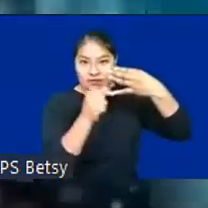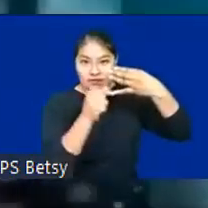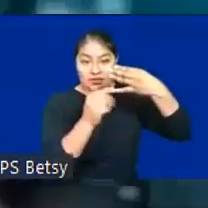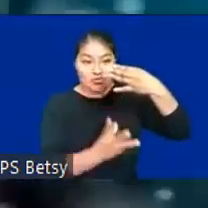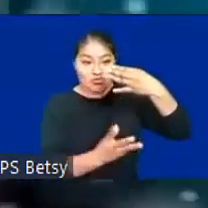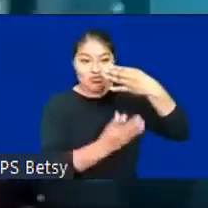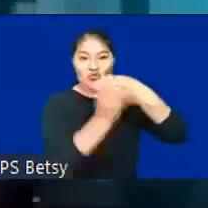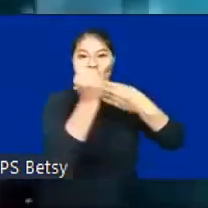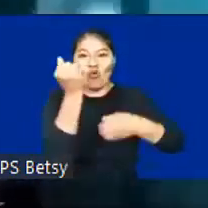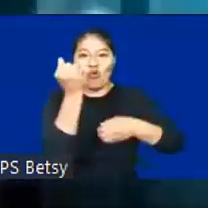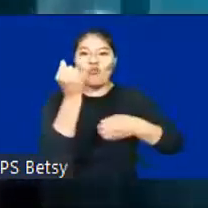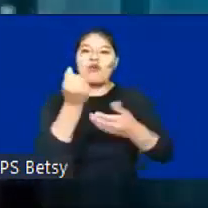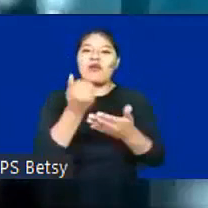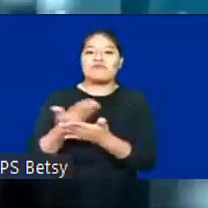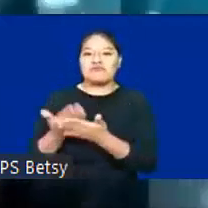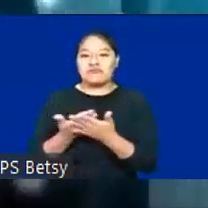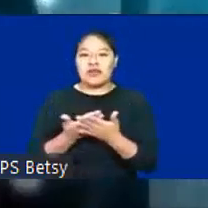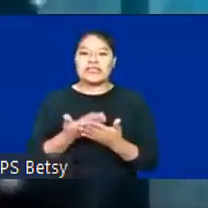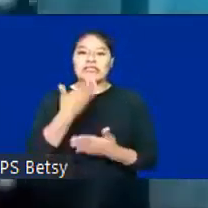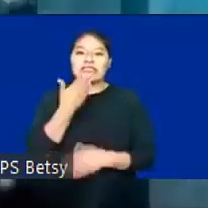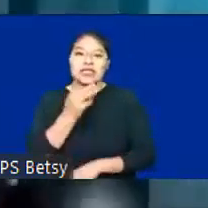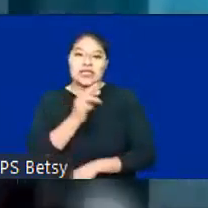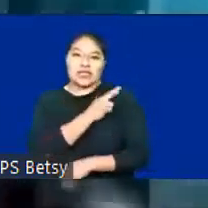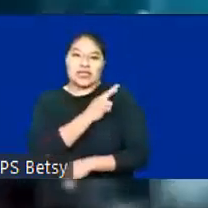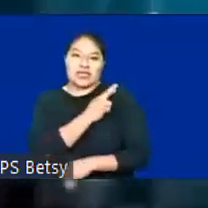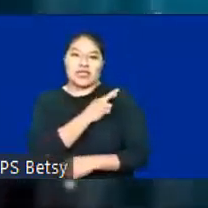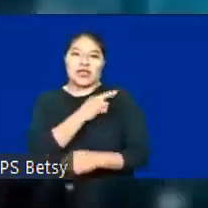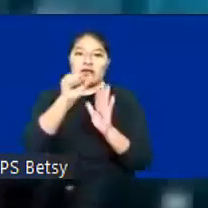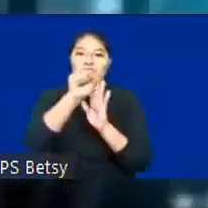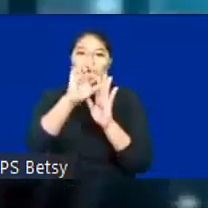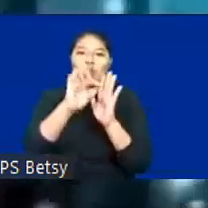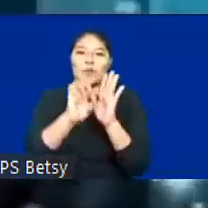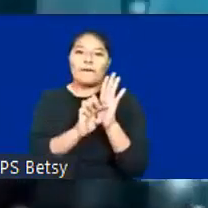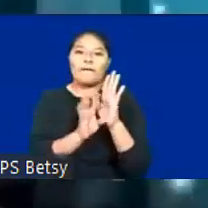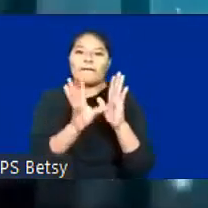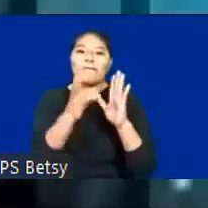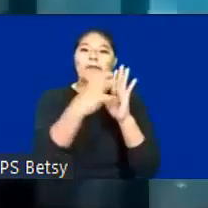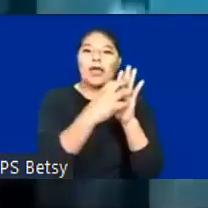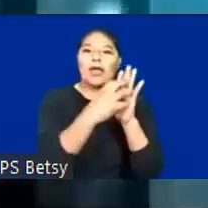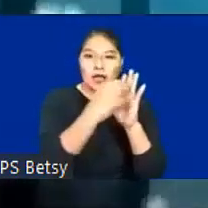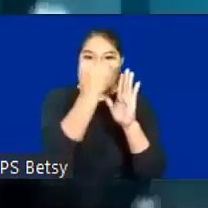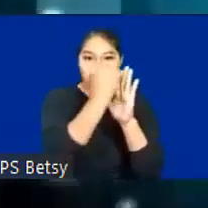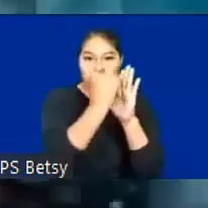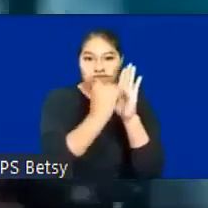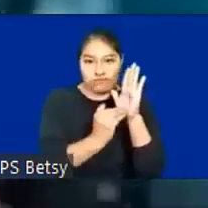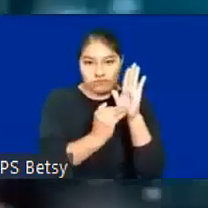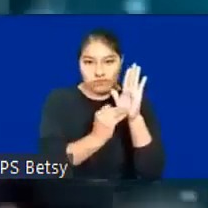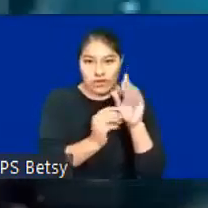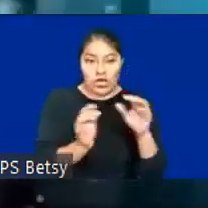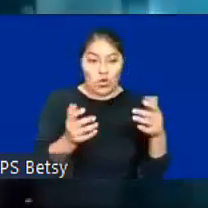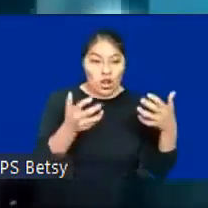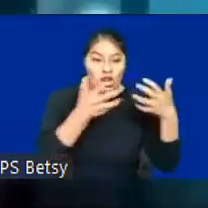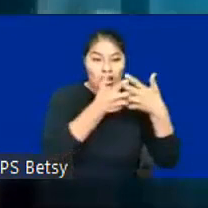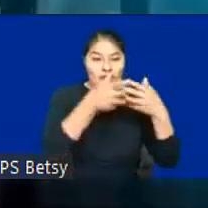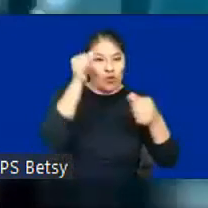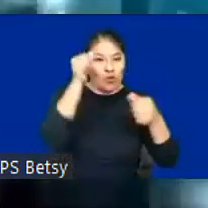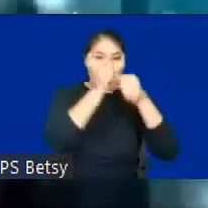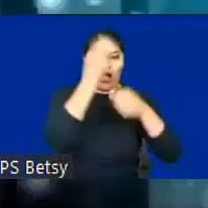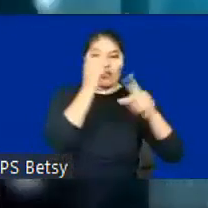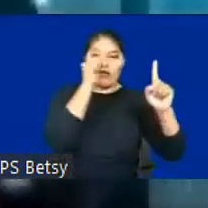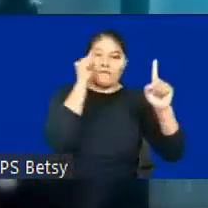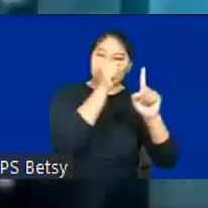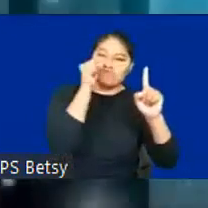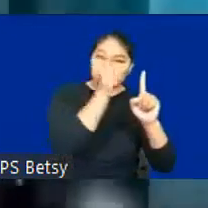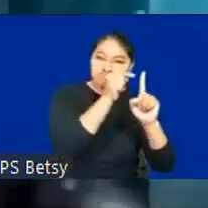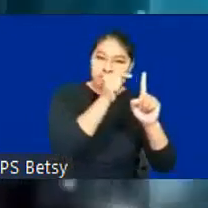de proyectos que están directamente relacionados a los objetivos institucionales, a lo que persigue la entidad, a